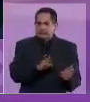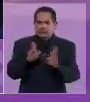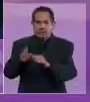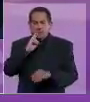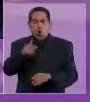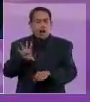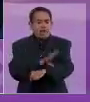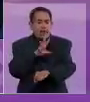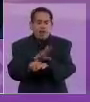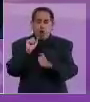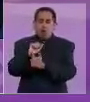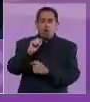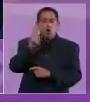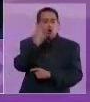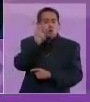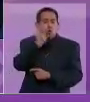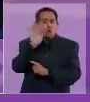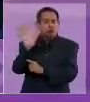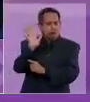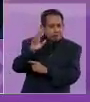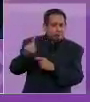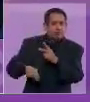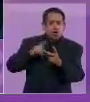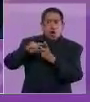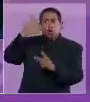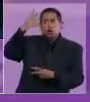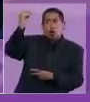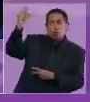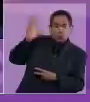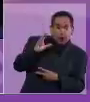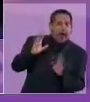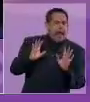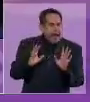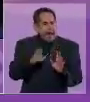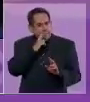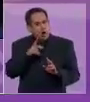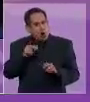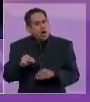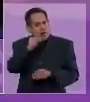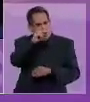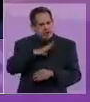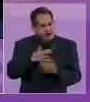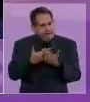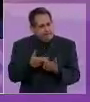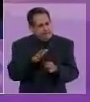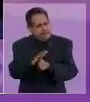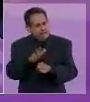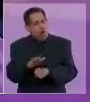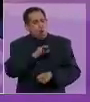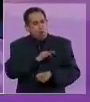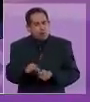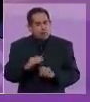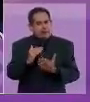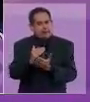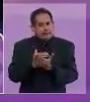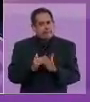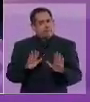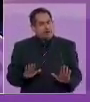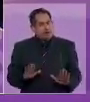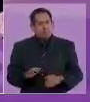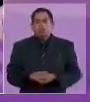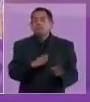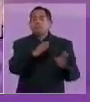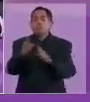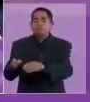de energía solar. Hay condiciones en el norte y en el sureste del país para hacerlo, sí. Y evidentemente tranquilizar ese tema. ¿Candidato